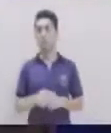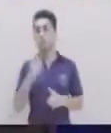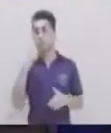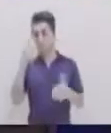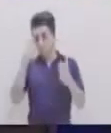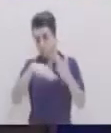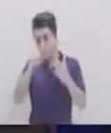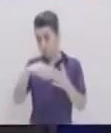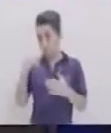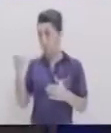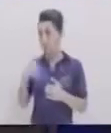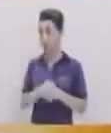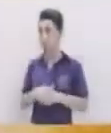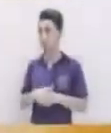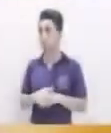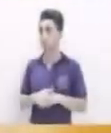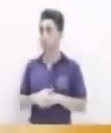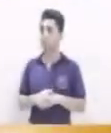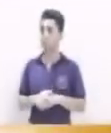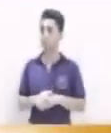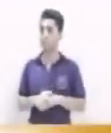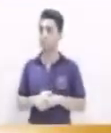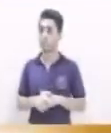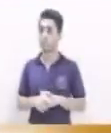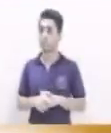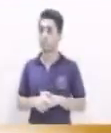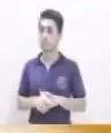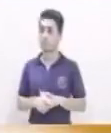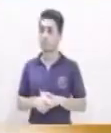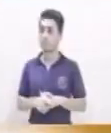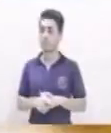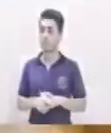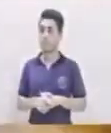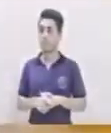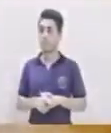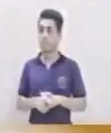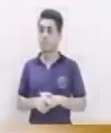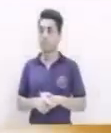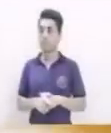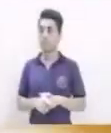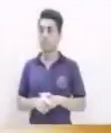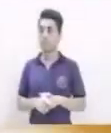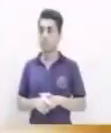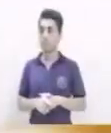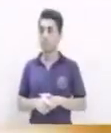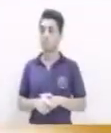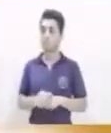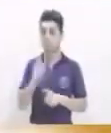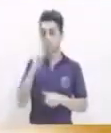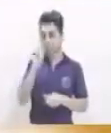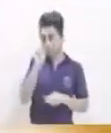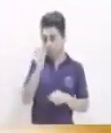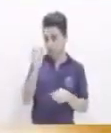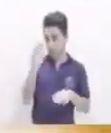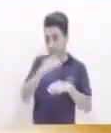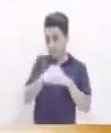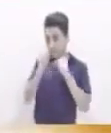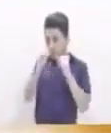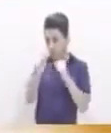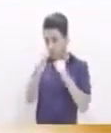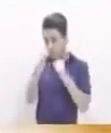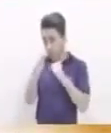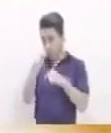Pintamos los bananos y como tiene una división, vamos a pintar una más fuerte y la